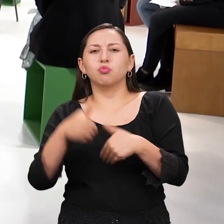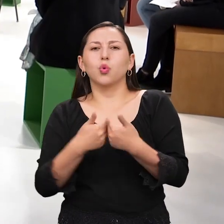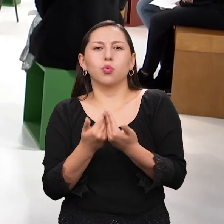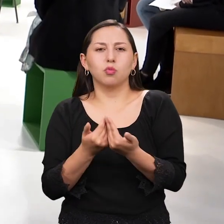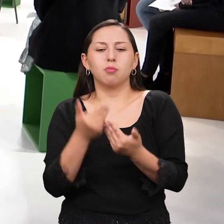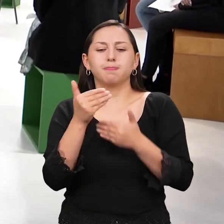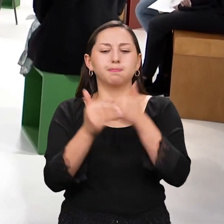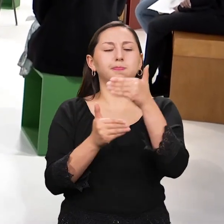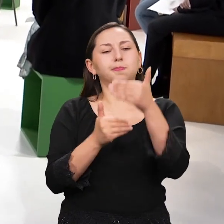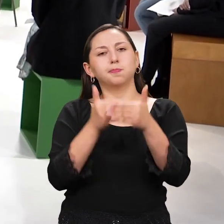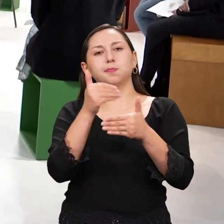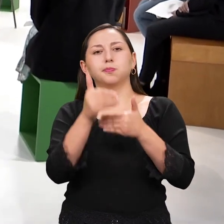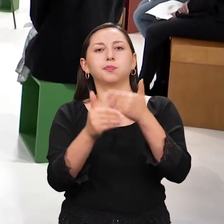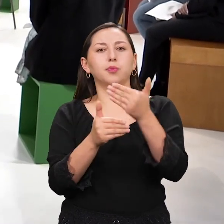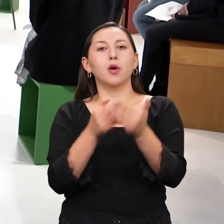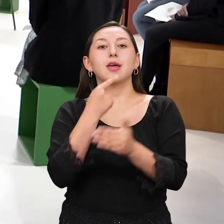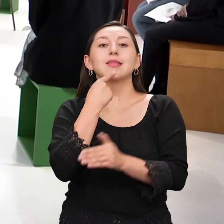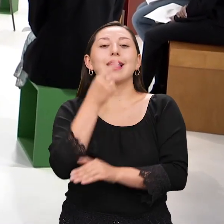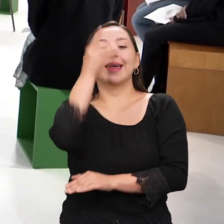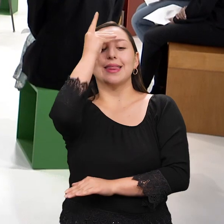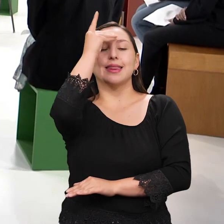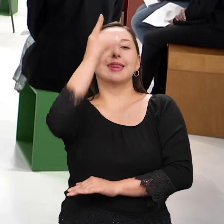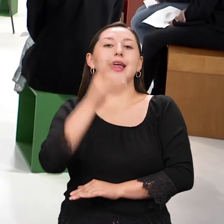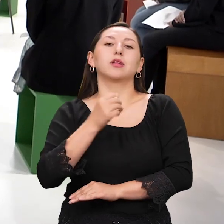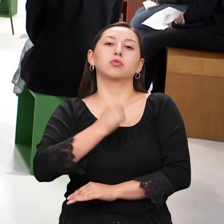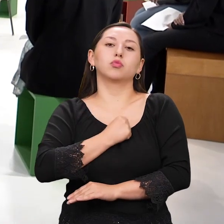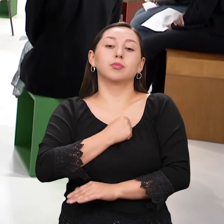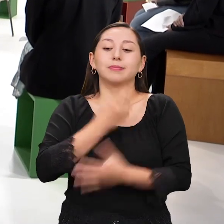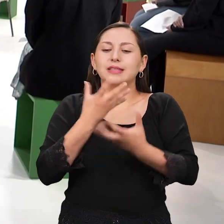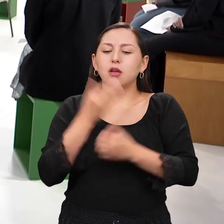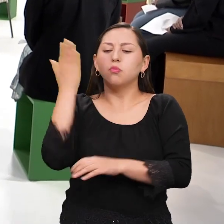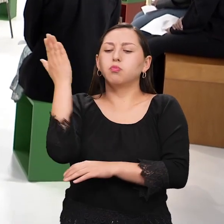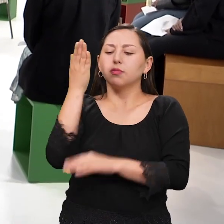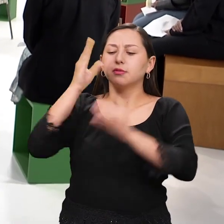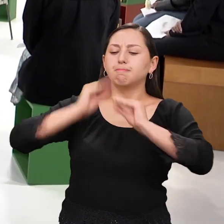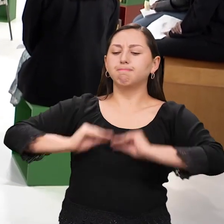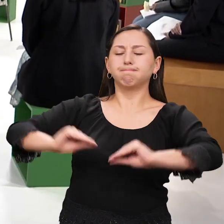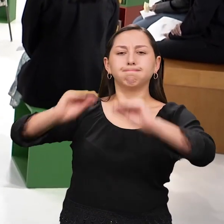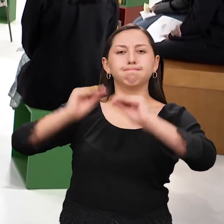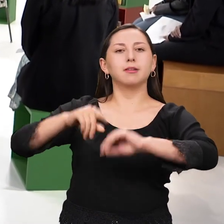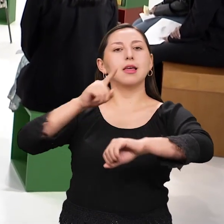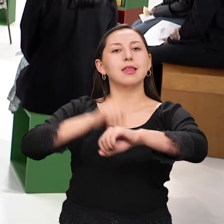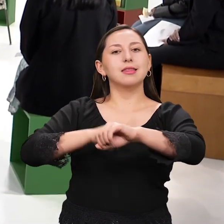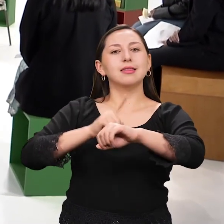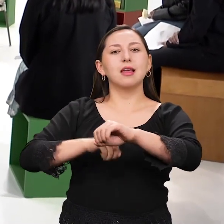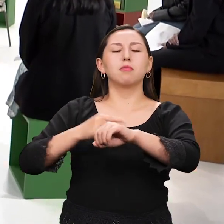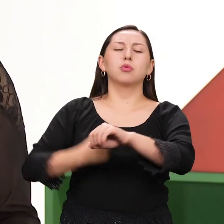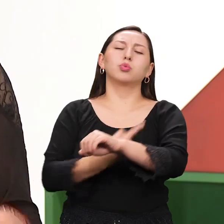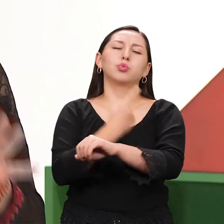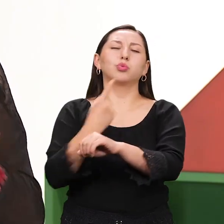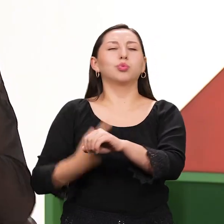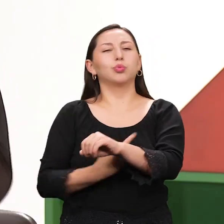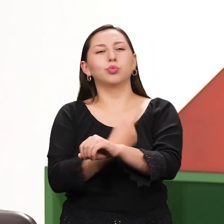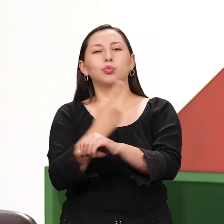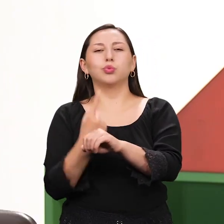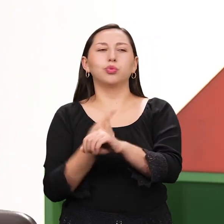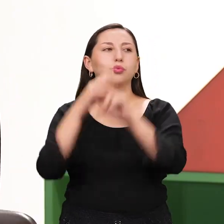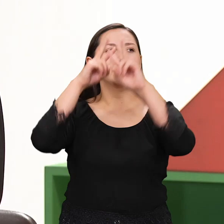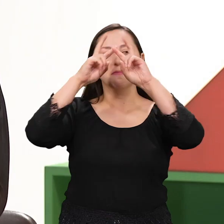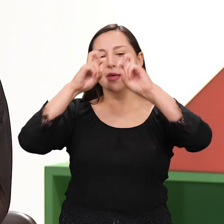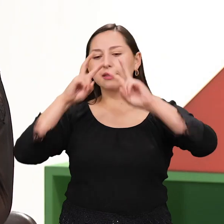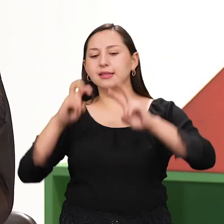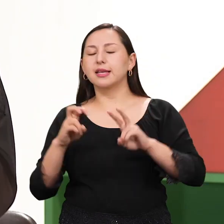conversando un poco, nos ha dicho, son decisiones. Yo quise ser docente y ocupa bastante tiempo la investigación. Quizás dejar de lado